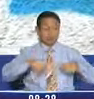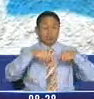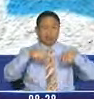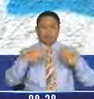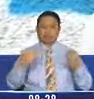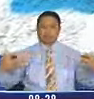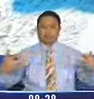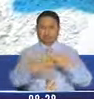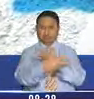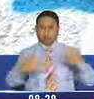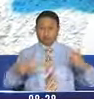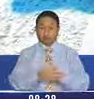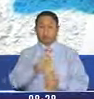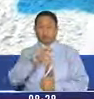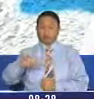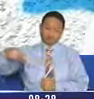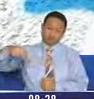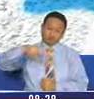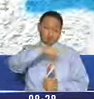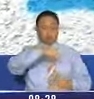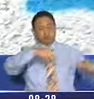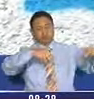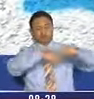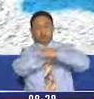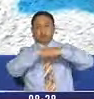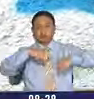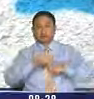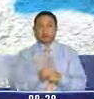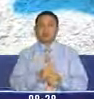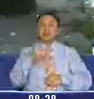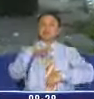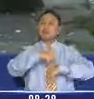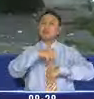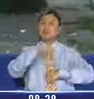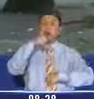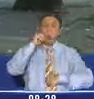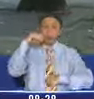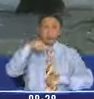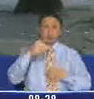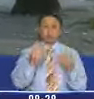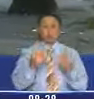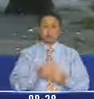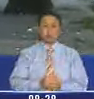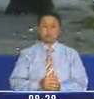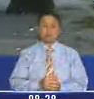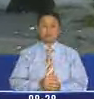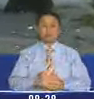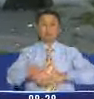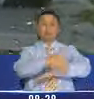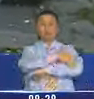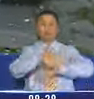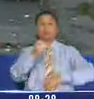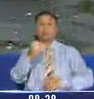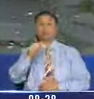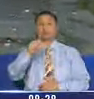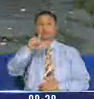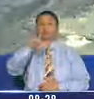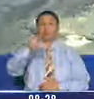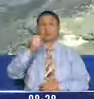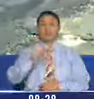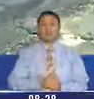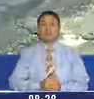transitada. Hay personas que por lo general al mediodía, que es la hora de almuerzo. El agua está empozada en la calle Juan Salinas. Los